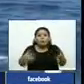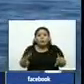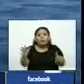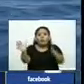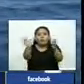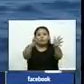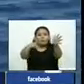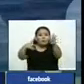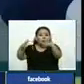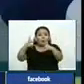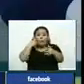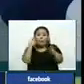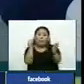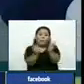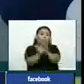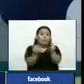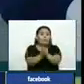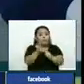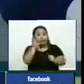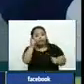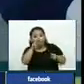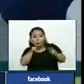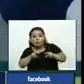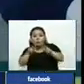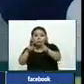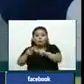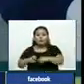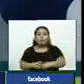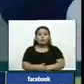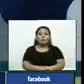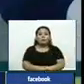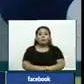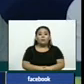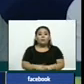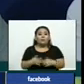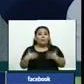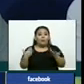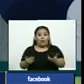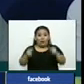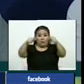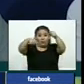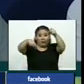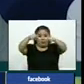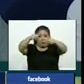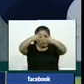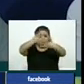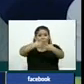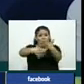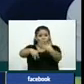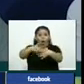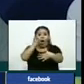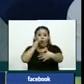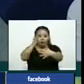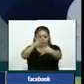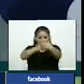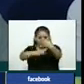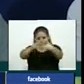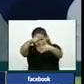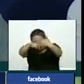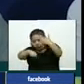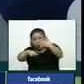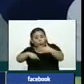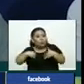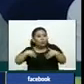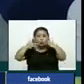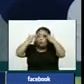aire, lo cual ha dificultado el rastreo de su origen. Conforme el crudo se sumerge de una manera que no lo podemos detectar, no